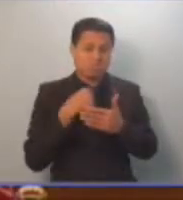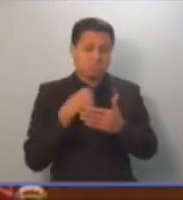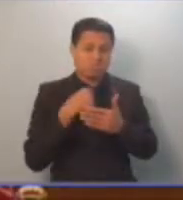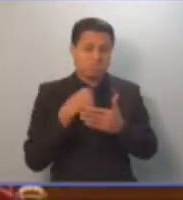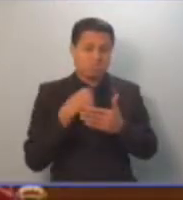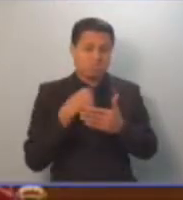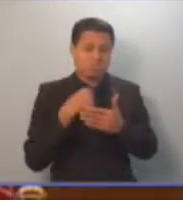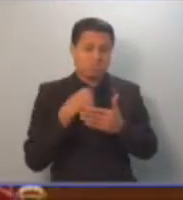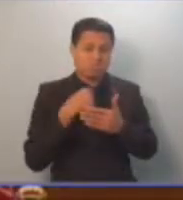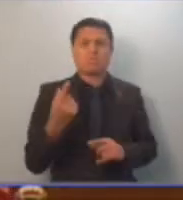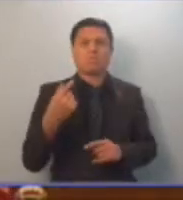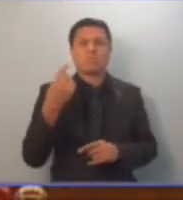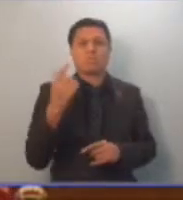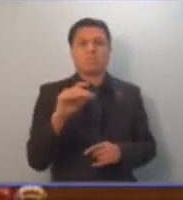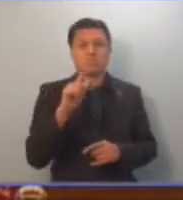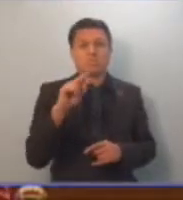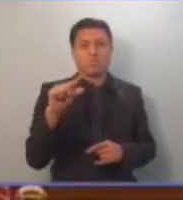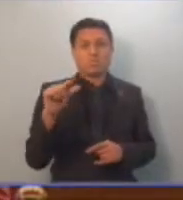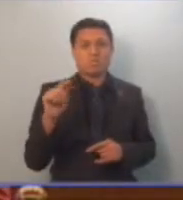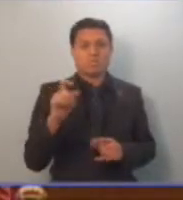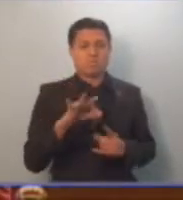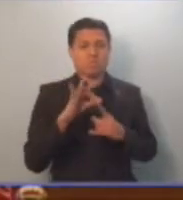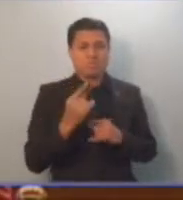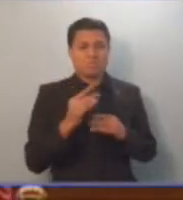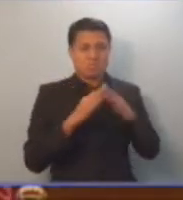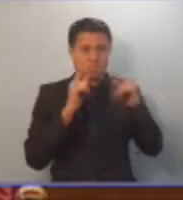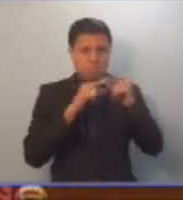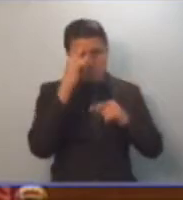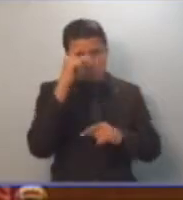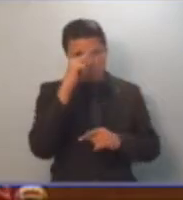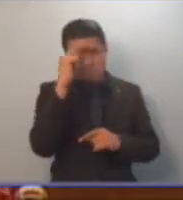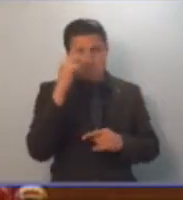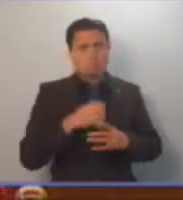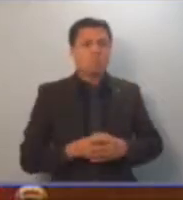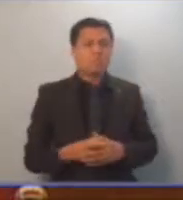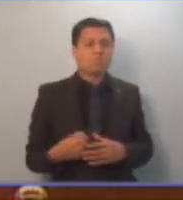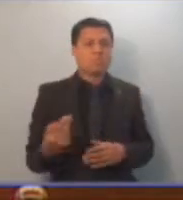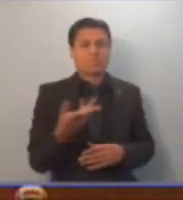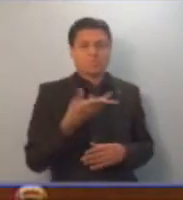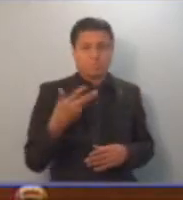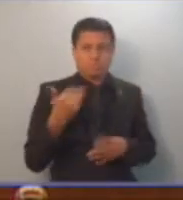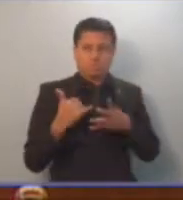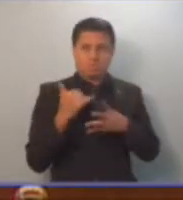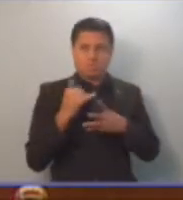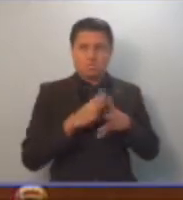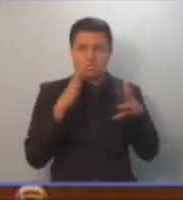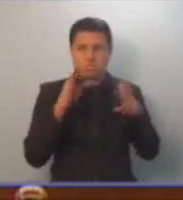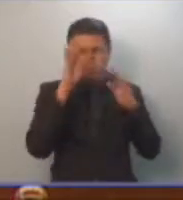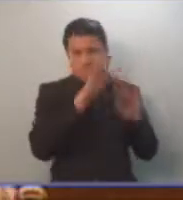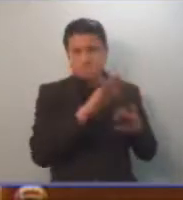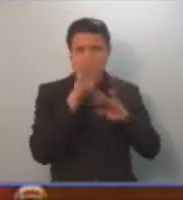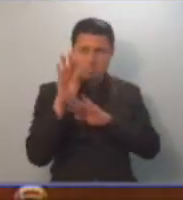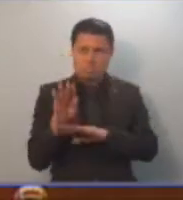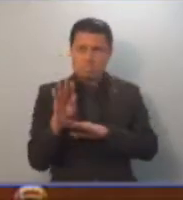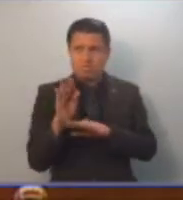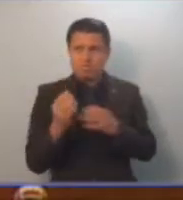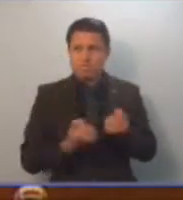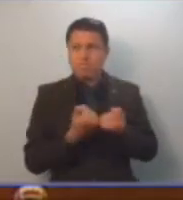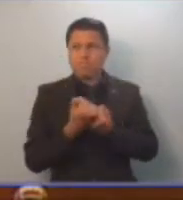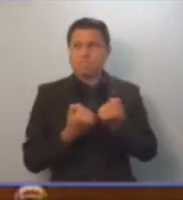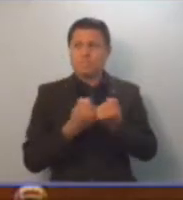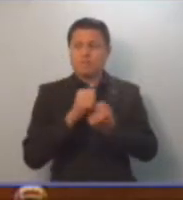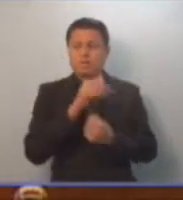del nuncio Calenga colocó a nuestros religiosos salvadoreños a nivel de alto respeto y reconocimiento